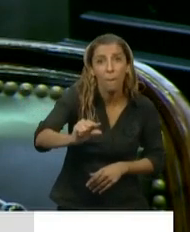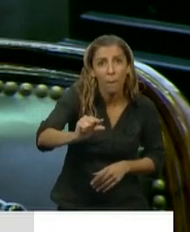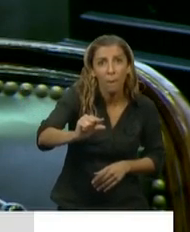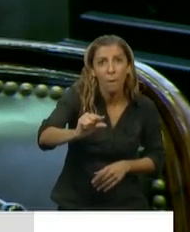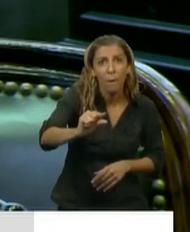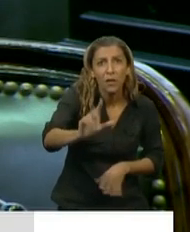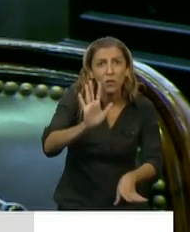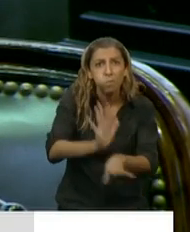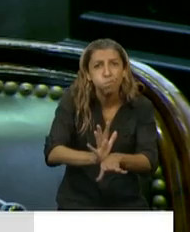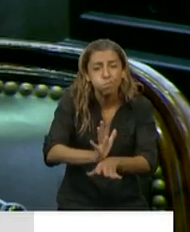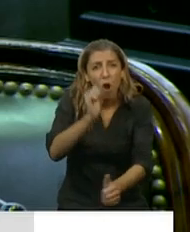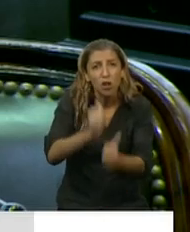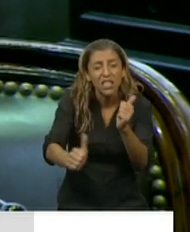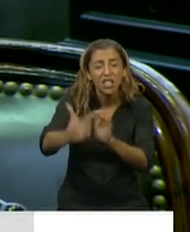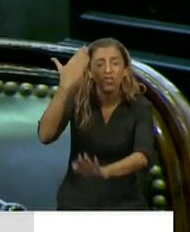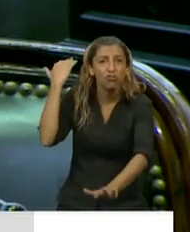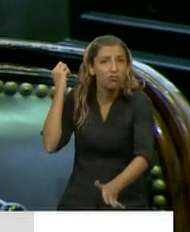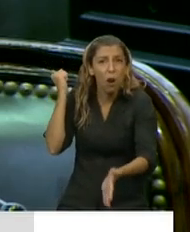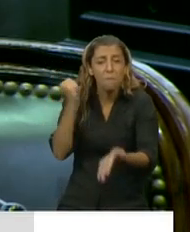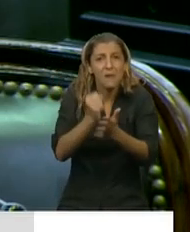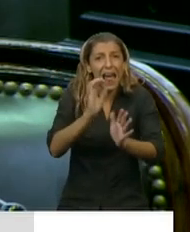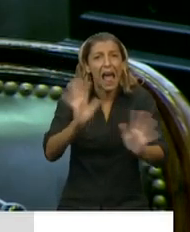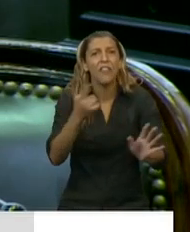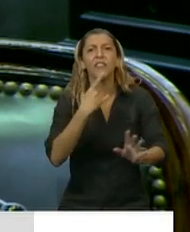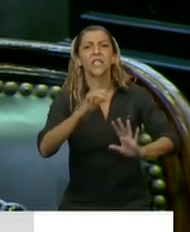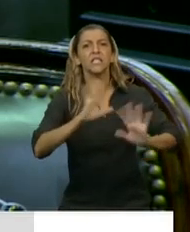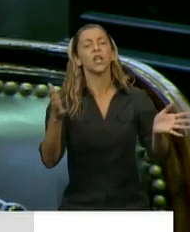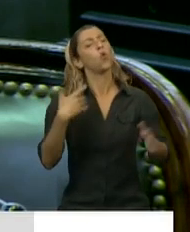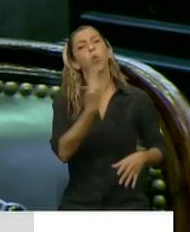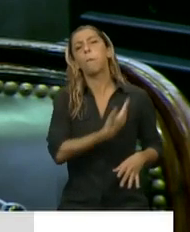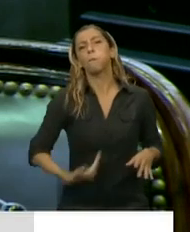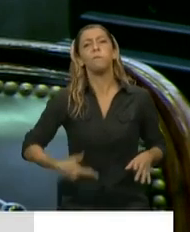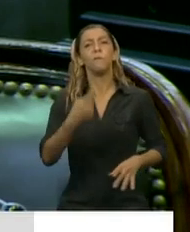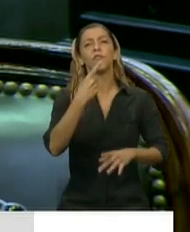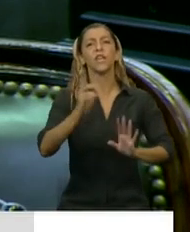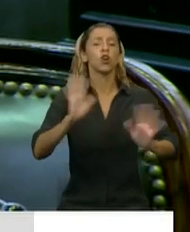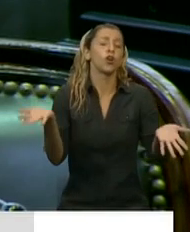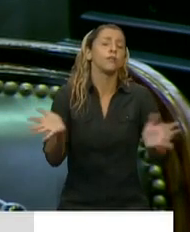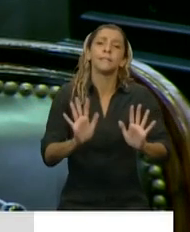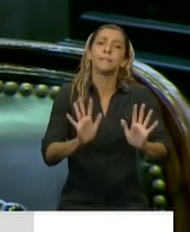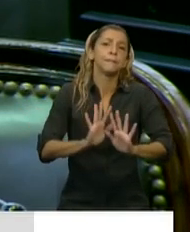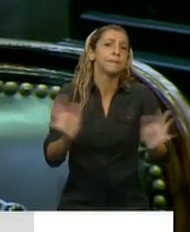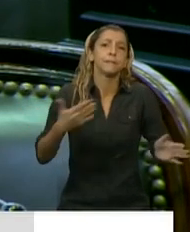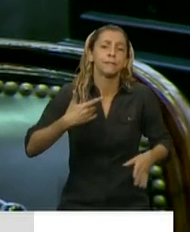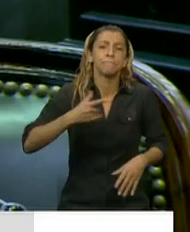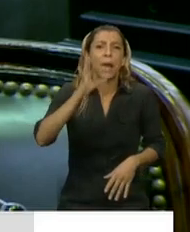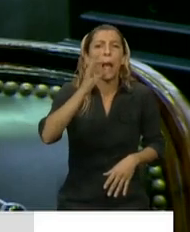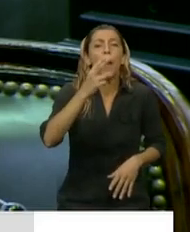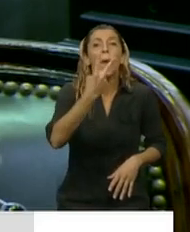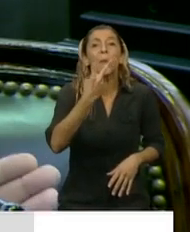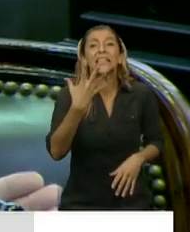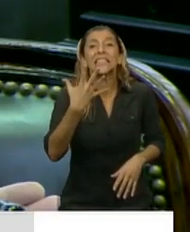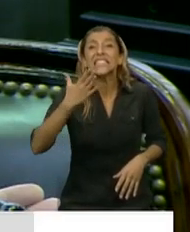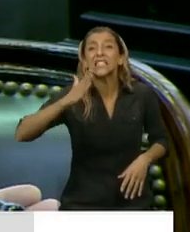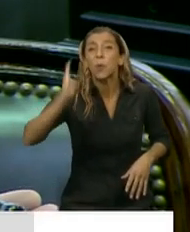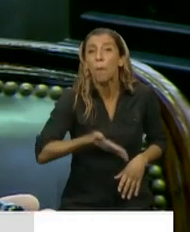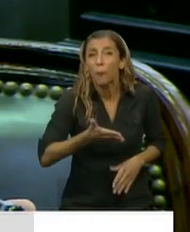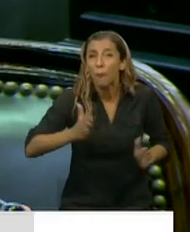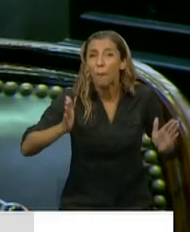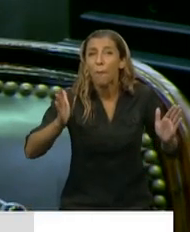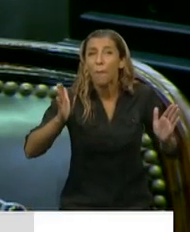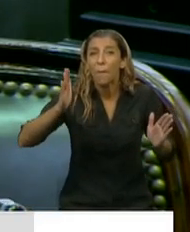presidencial. Para también discutir medidas que prohíban la rebaja de salarios. Una vergüenza, una vergüenza.